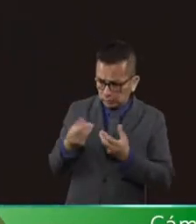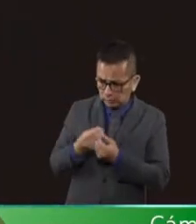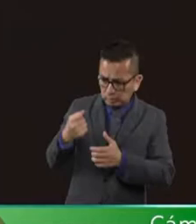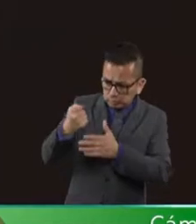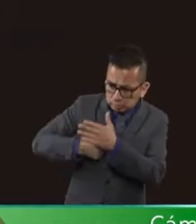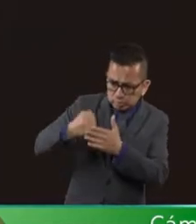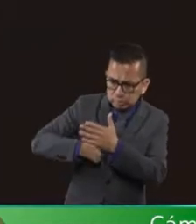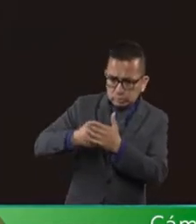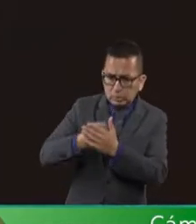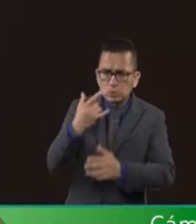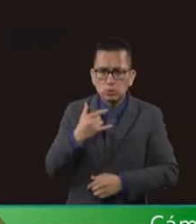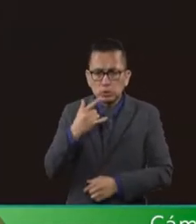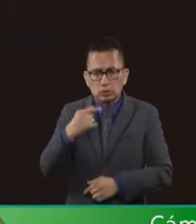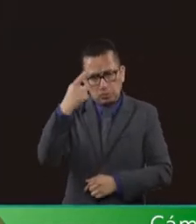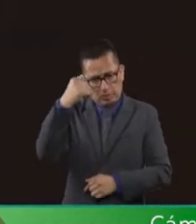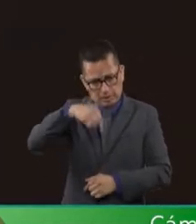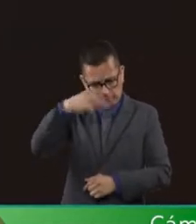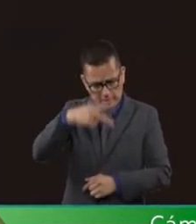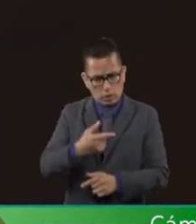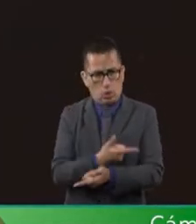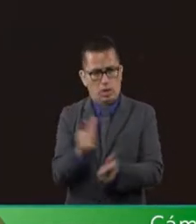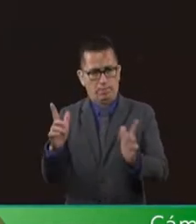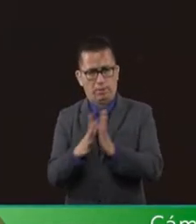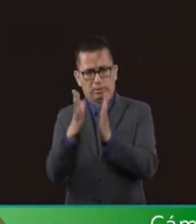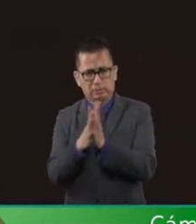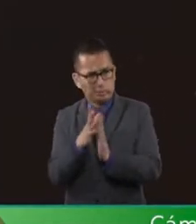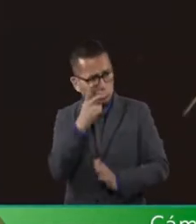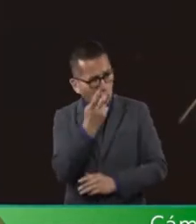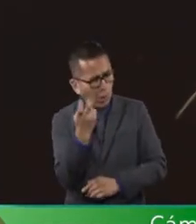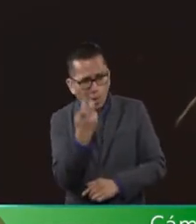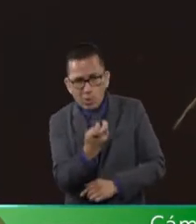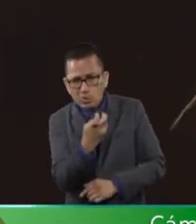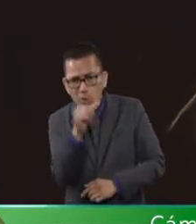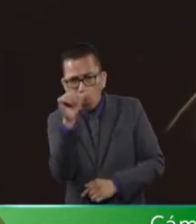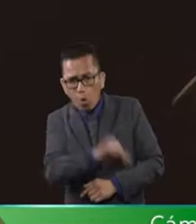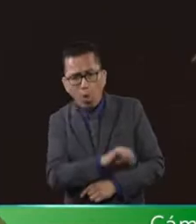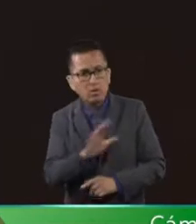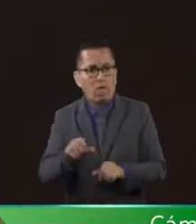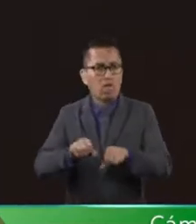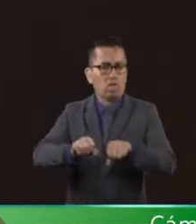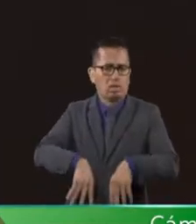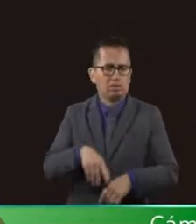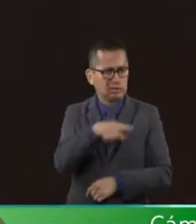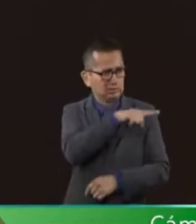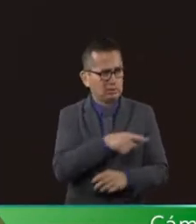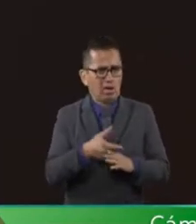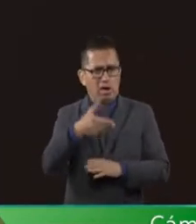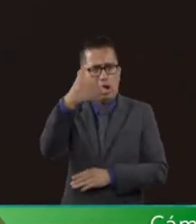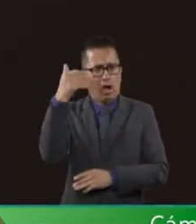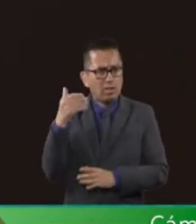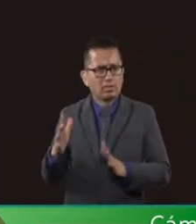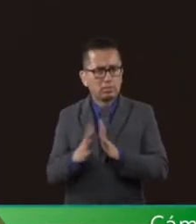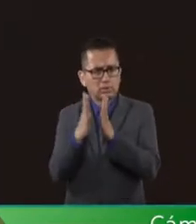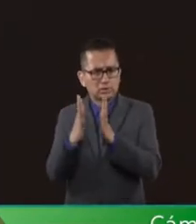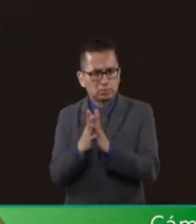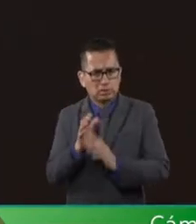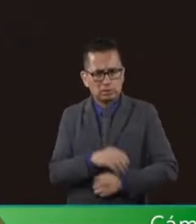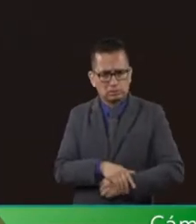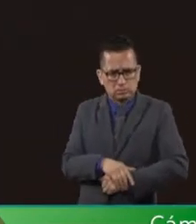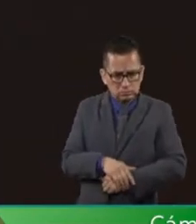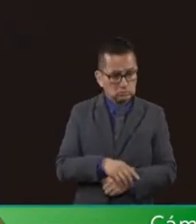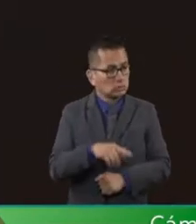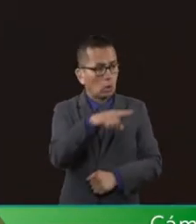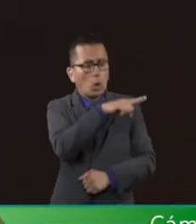tantos años en México. Hoy están negando esa batalla en la que en algún momento sí creyeron. Pero hoy están justificando